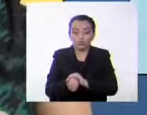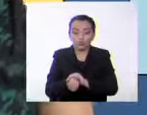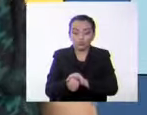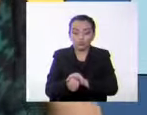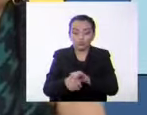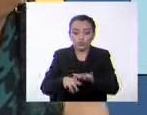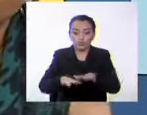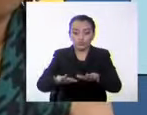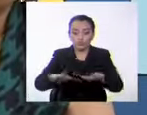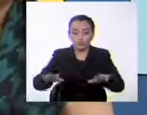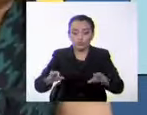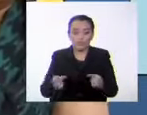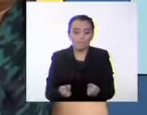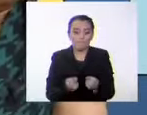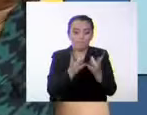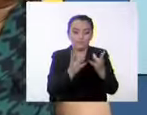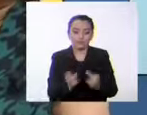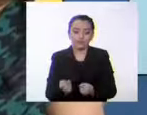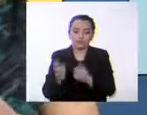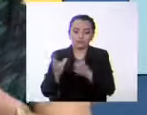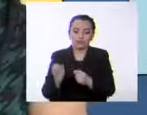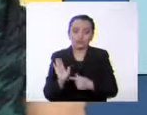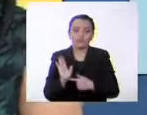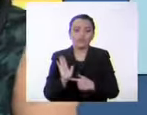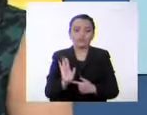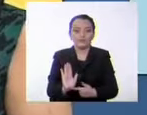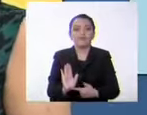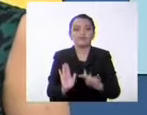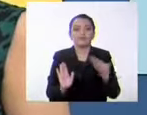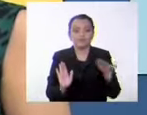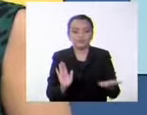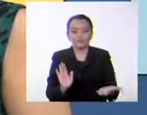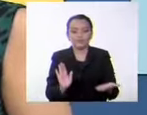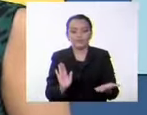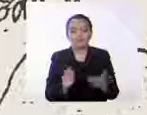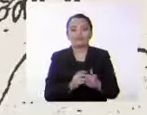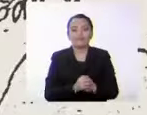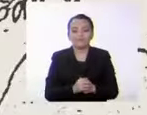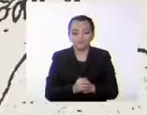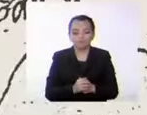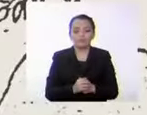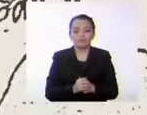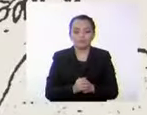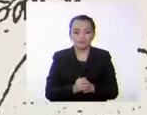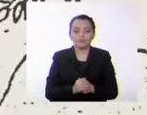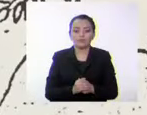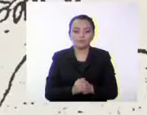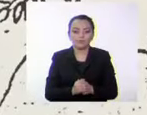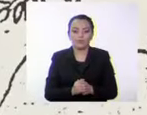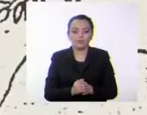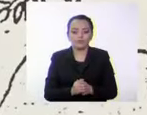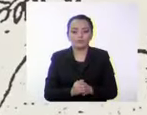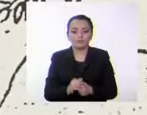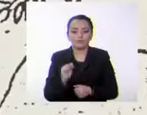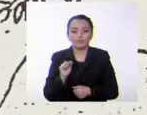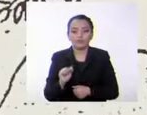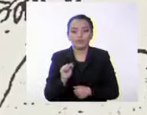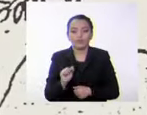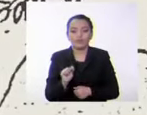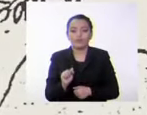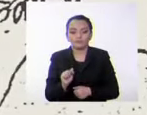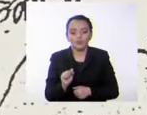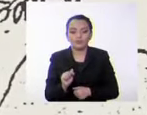los matorrales, entonces está representado ahí en esa esquina superior derecha. Entonces ahí está, y